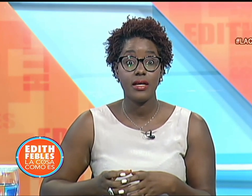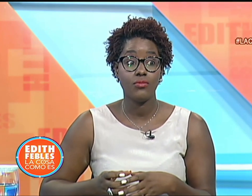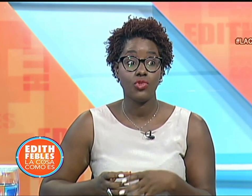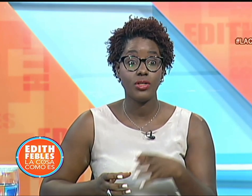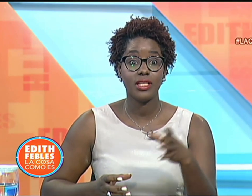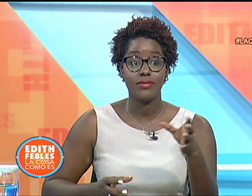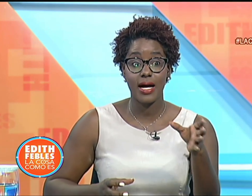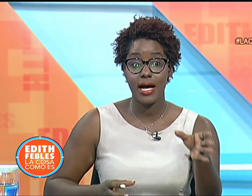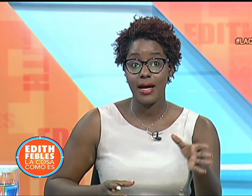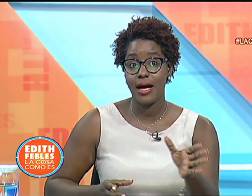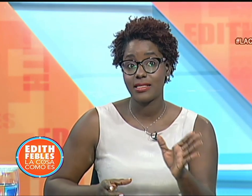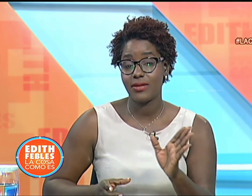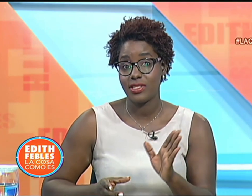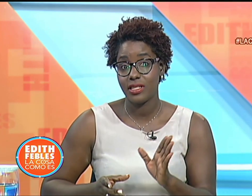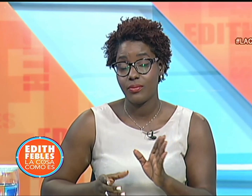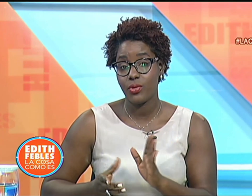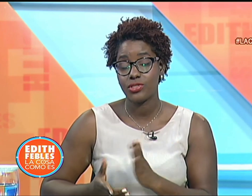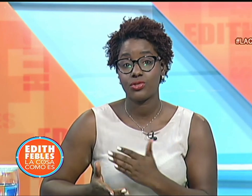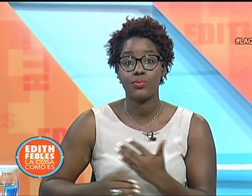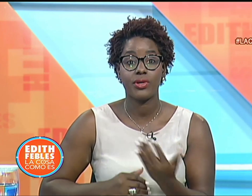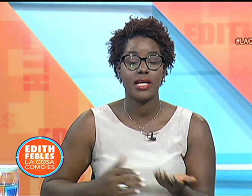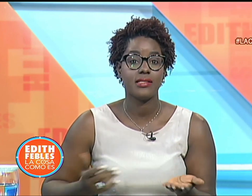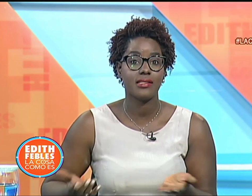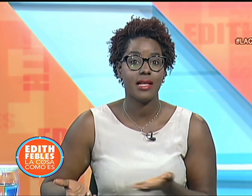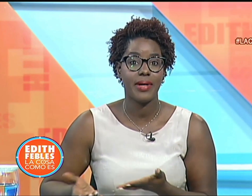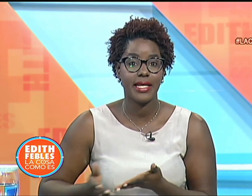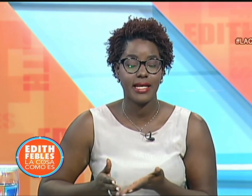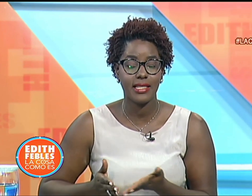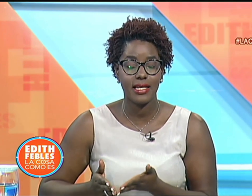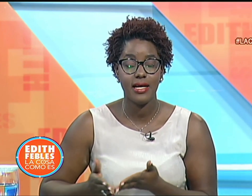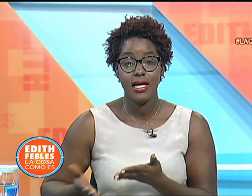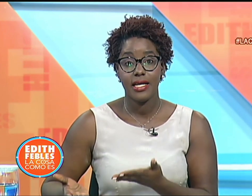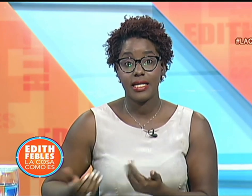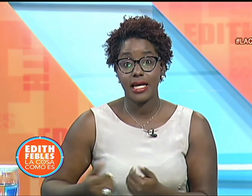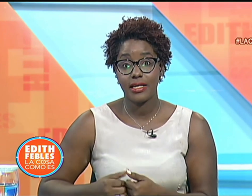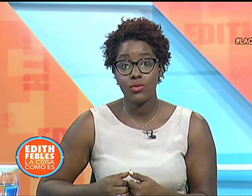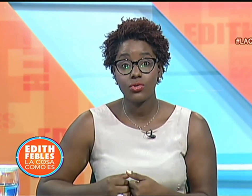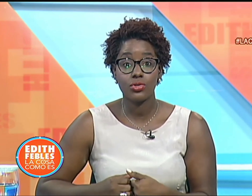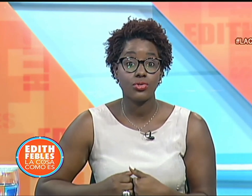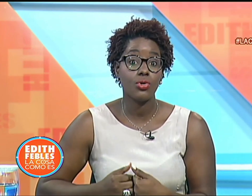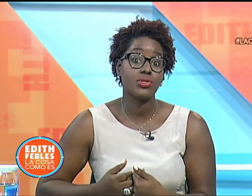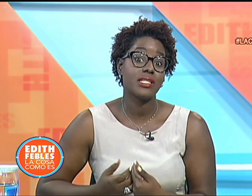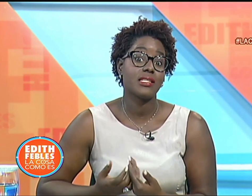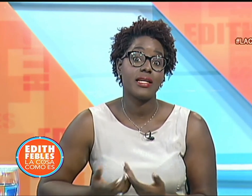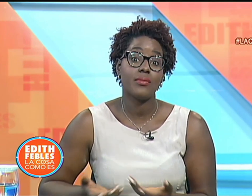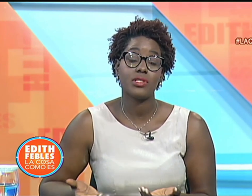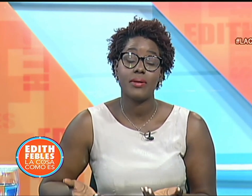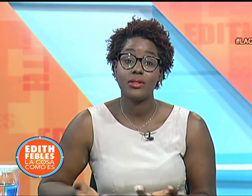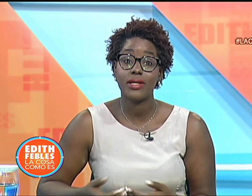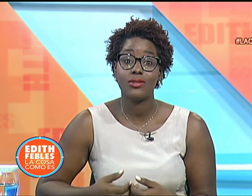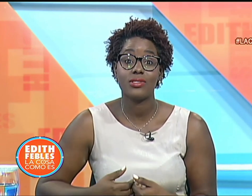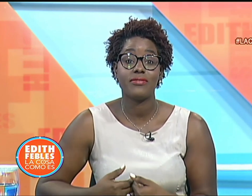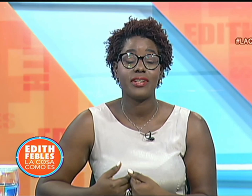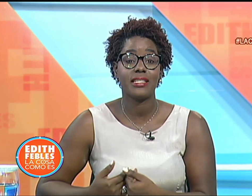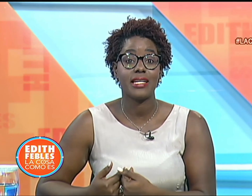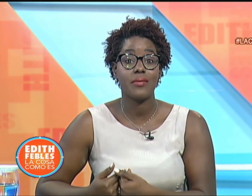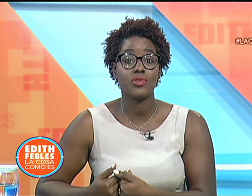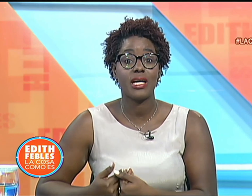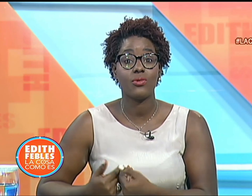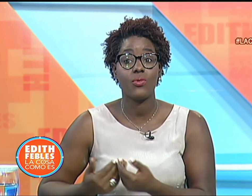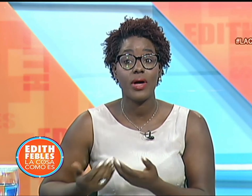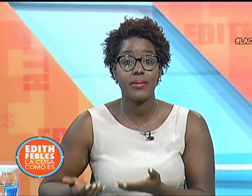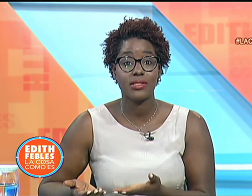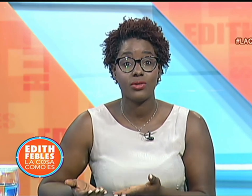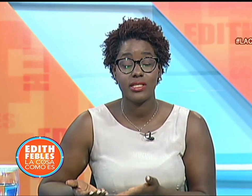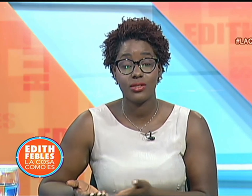y dónde van a establecer impuestos? Porque esa es la manera de generar recursos, o si estaríamos hablando que nos enfrentaríamos